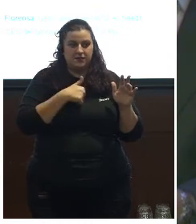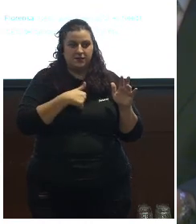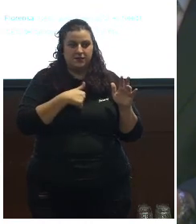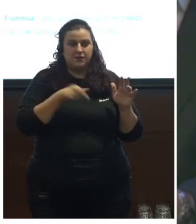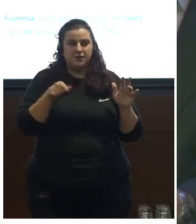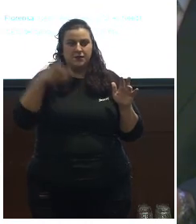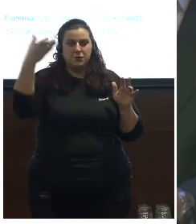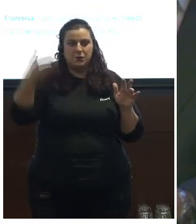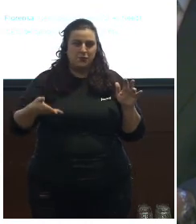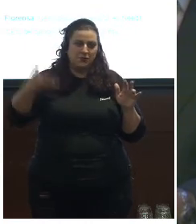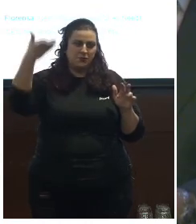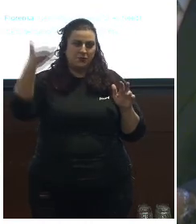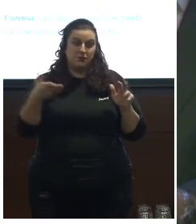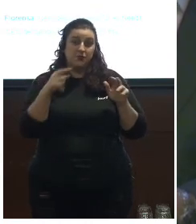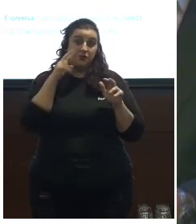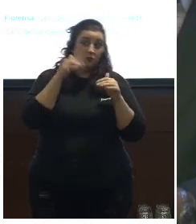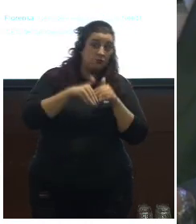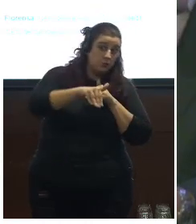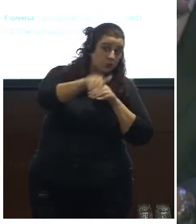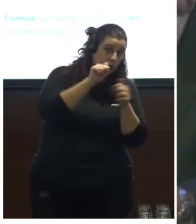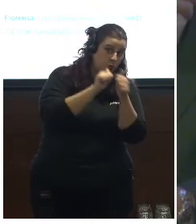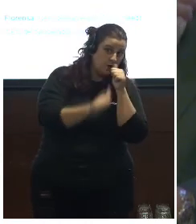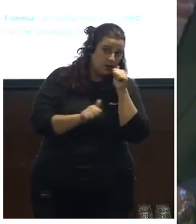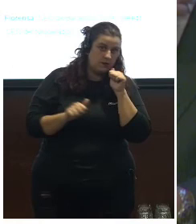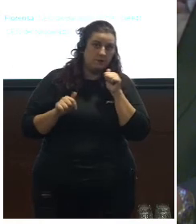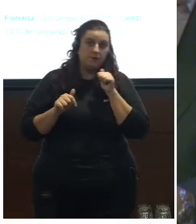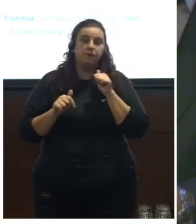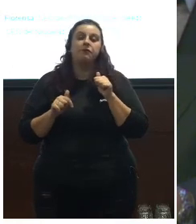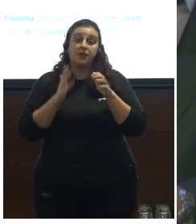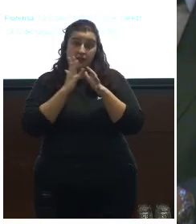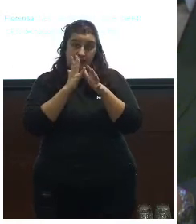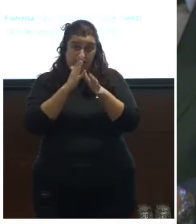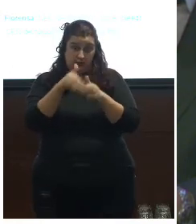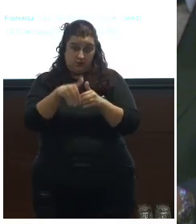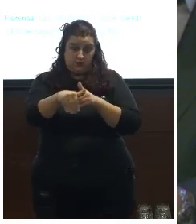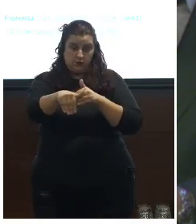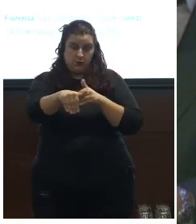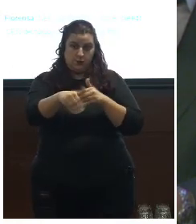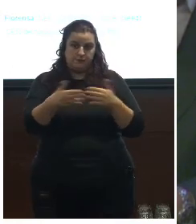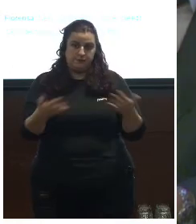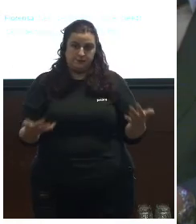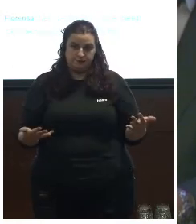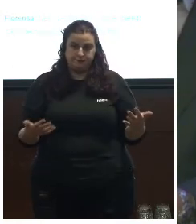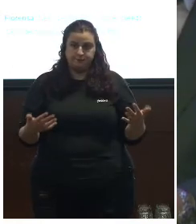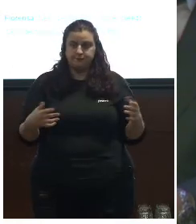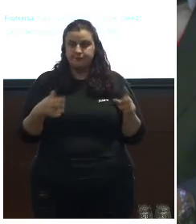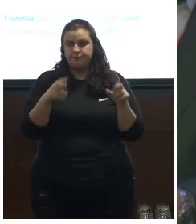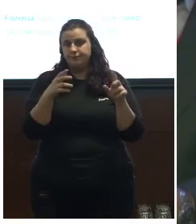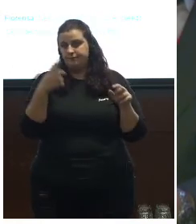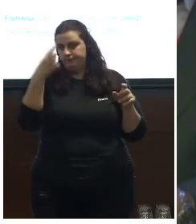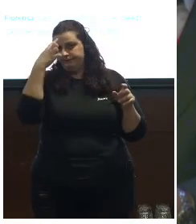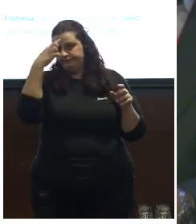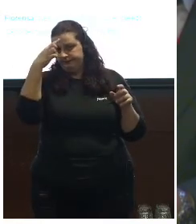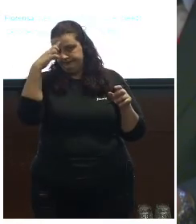cuanto a lo que se avecina, ¿no? En la próxima década, además de la, bueno, de la resabida,